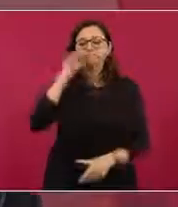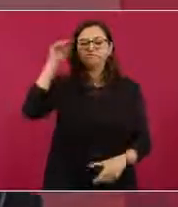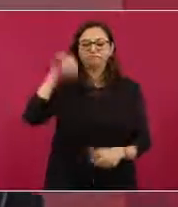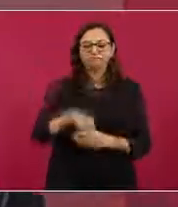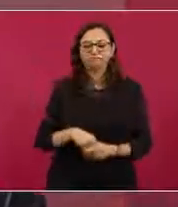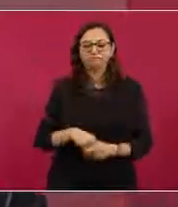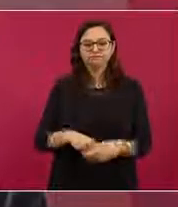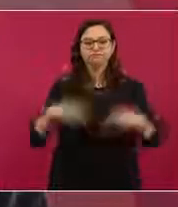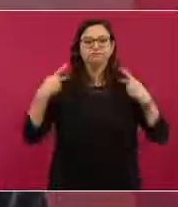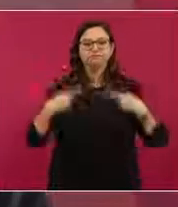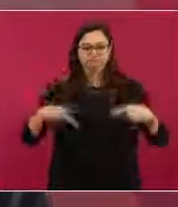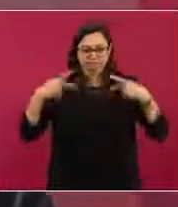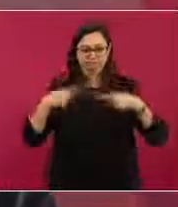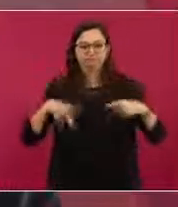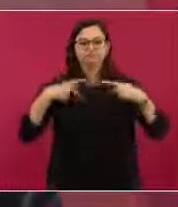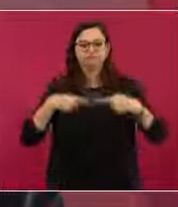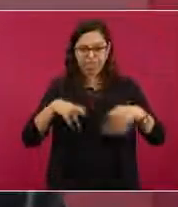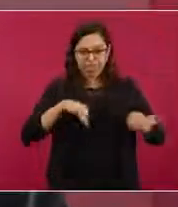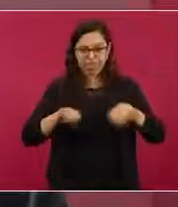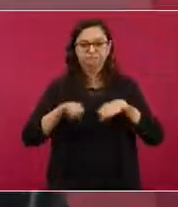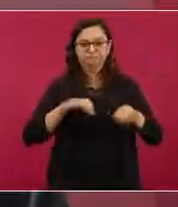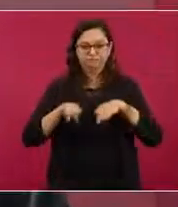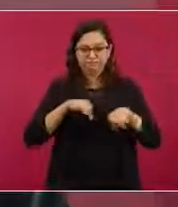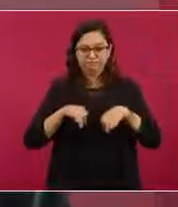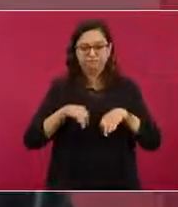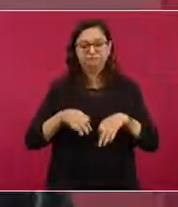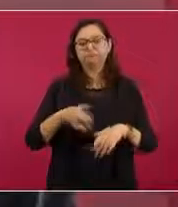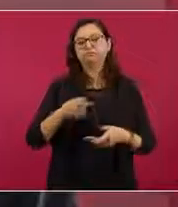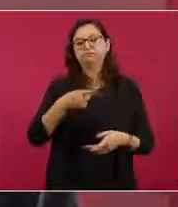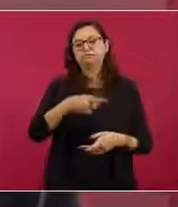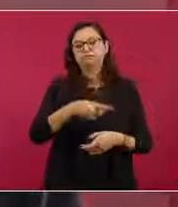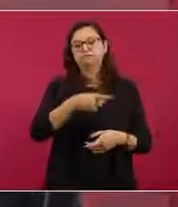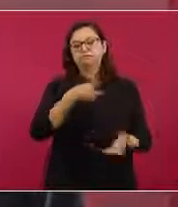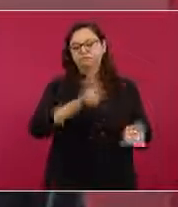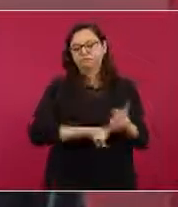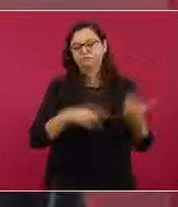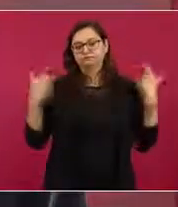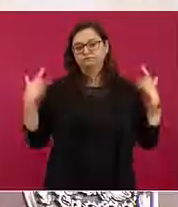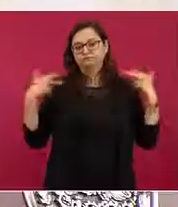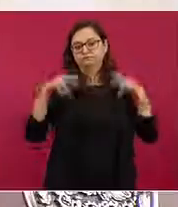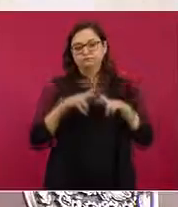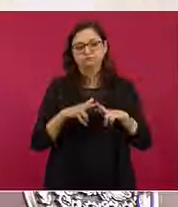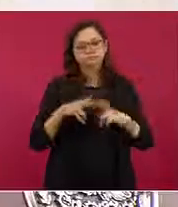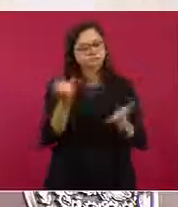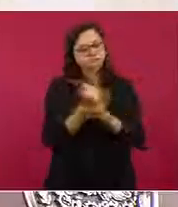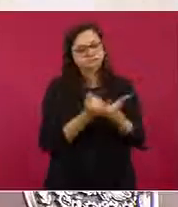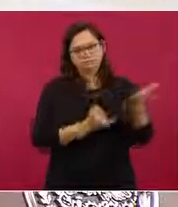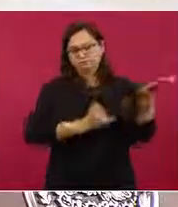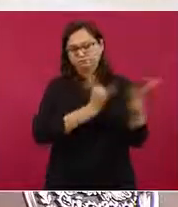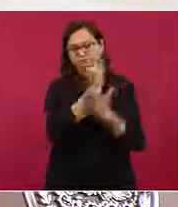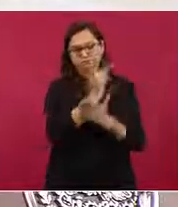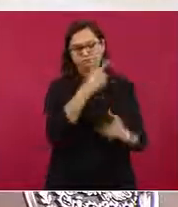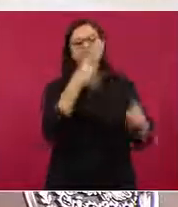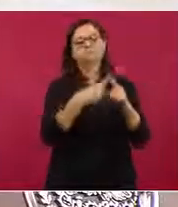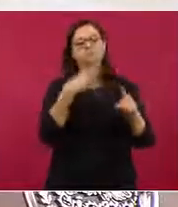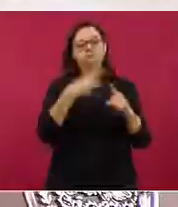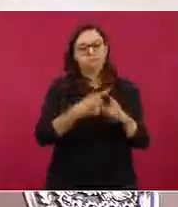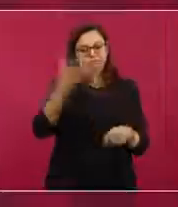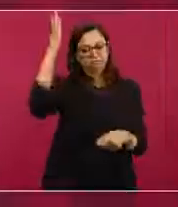sean los trabajadores, en este caso de la educación, los que decidan quiénes